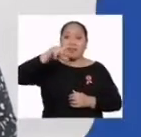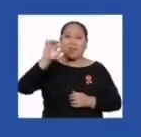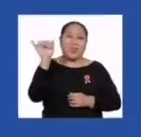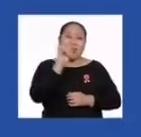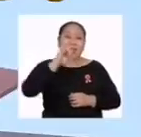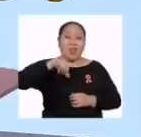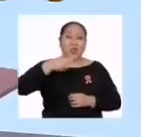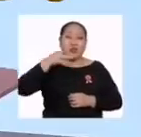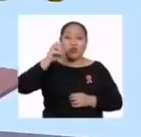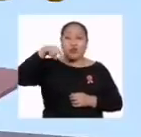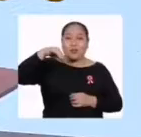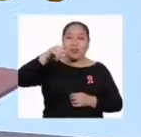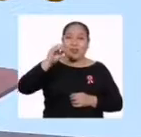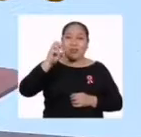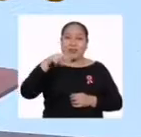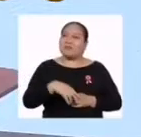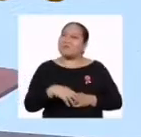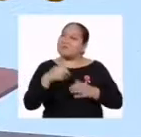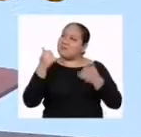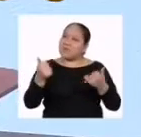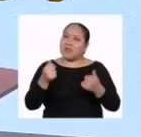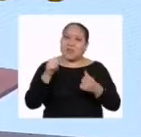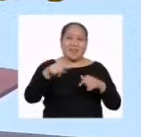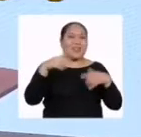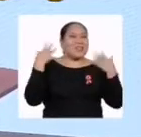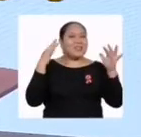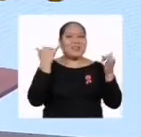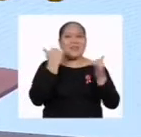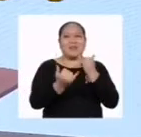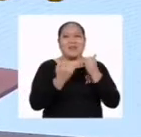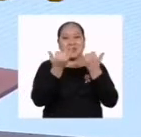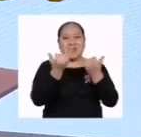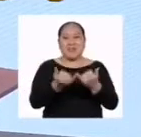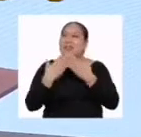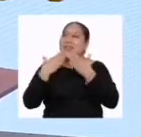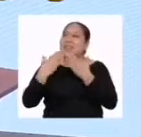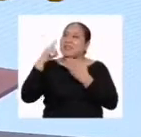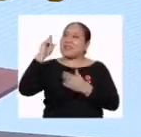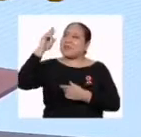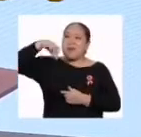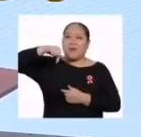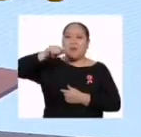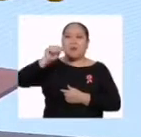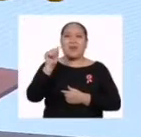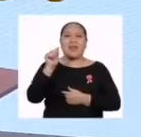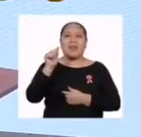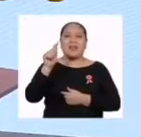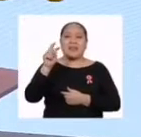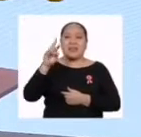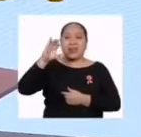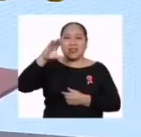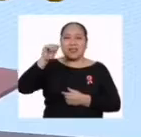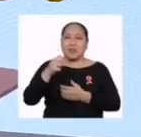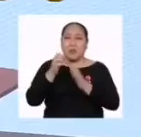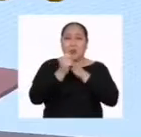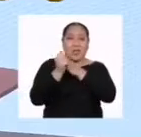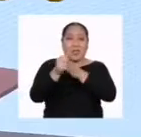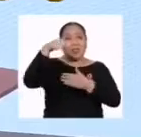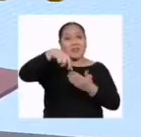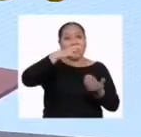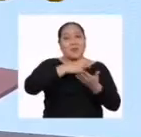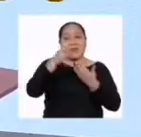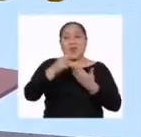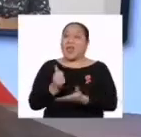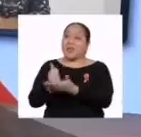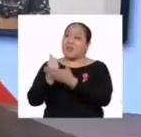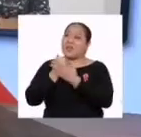Jonathan. Suena bien, y eso es todo por hoy. Gracias, profesora Patricia, por guiarnos en este programa y ayudarnos a